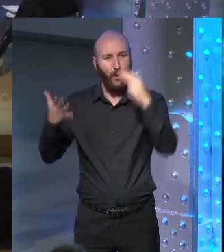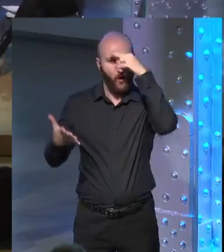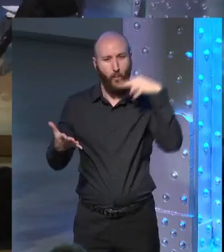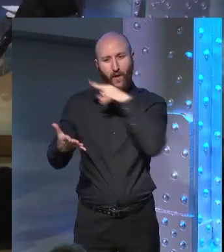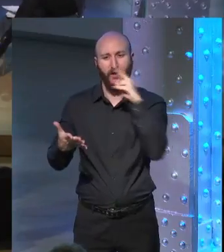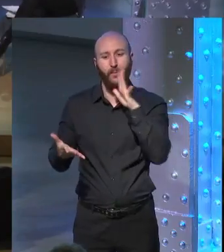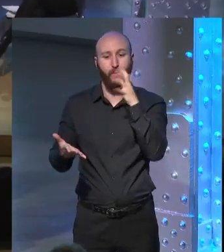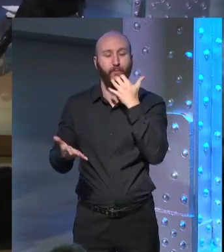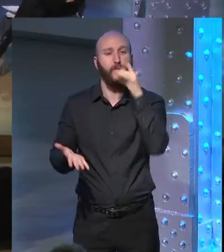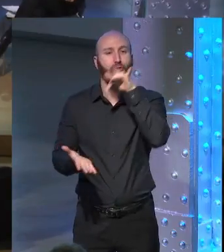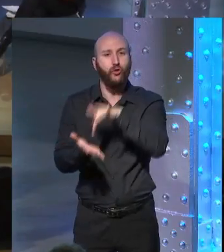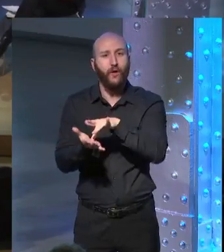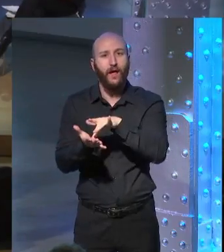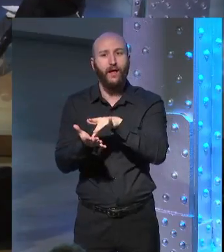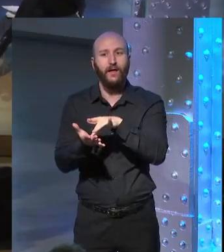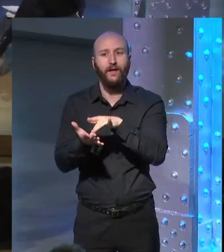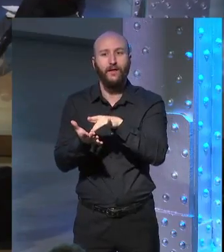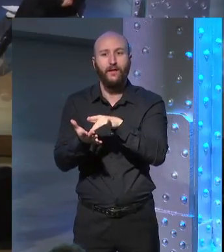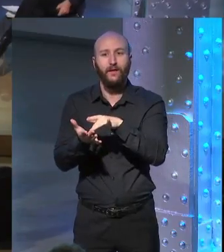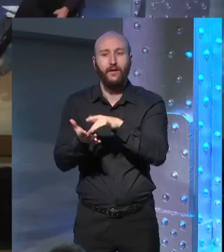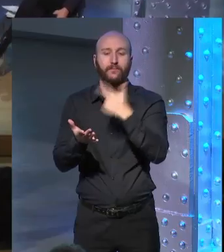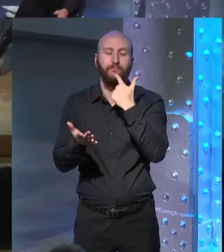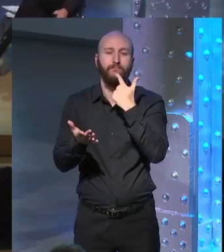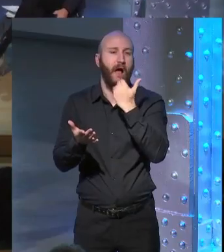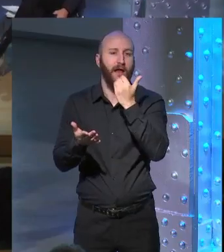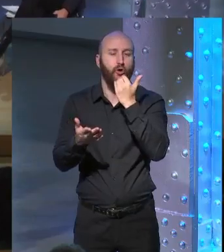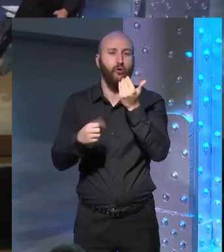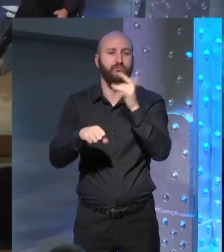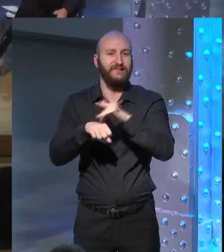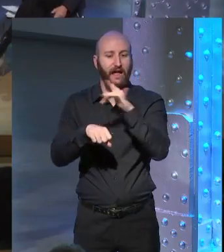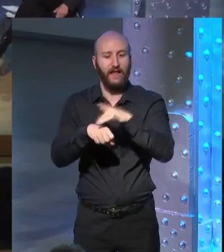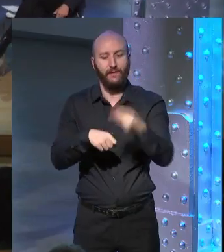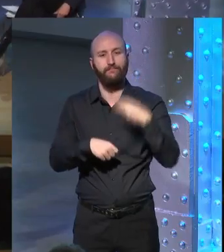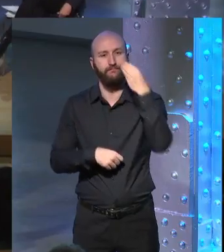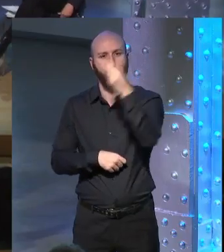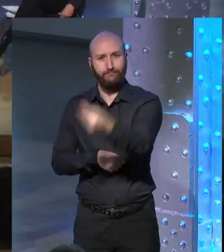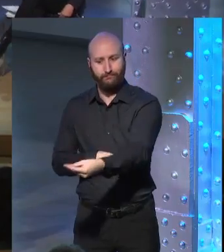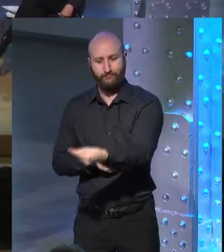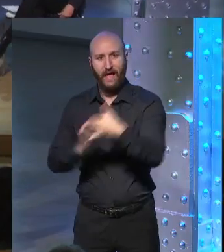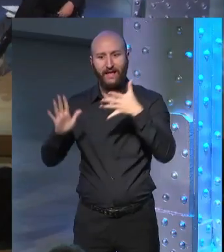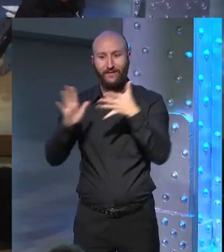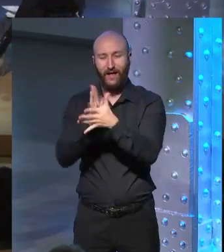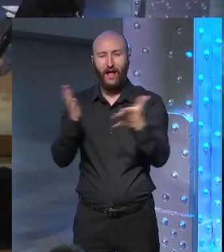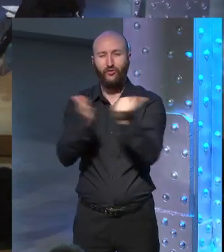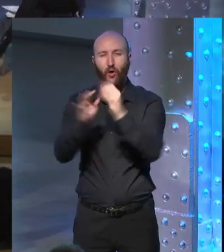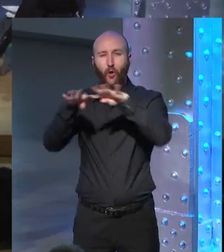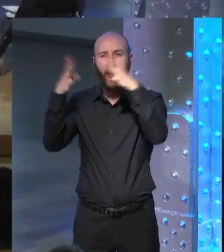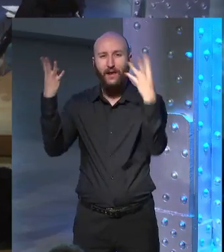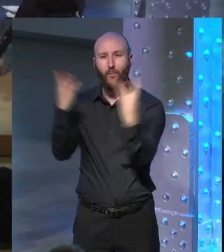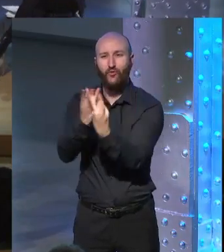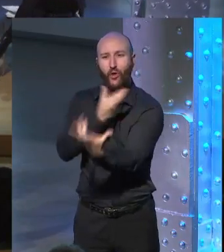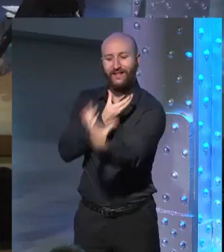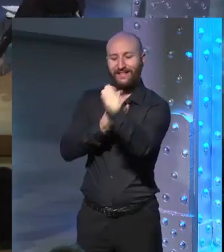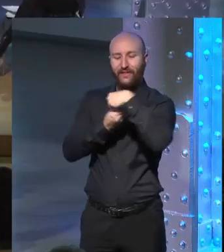que el momento en el que tú le pongas en las manos un dispositivo que va a tener el mundo en su bolsillo, porque no olvidemos que con un